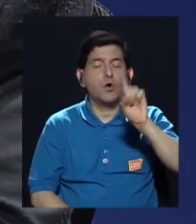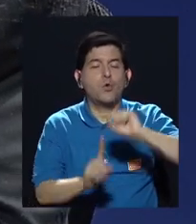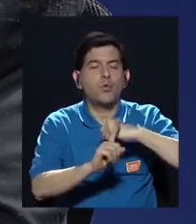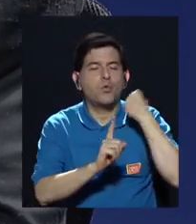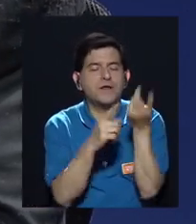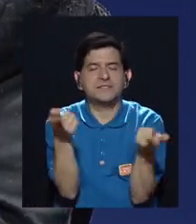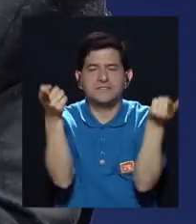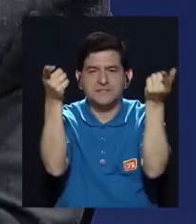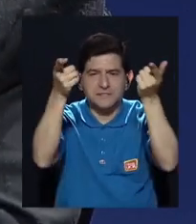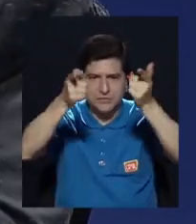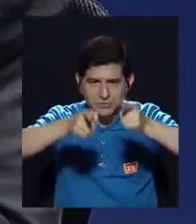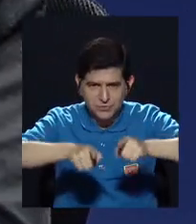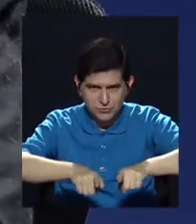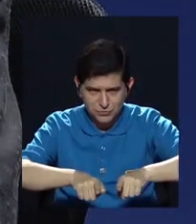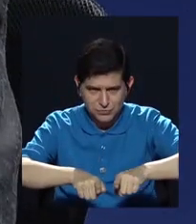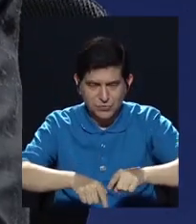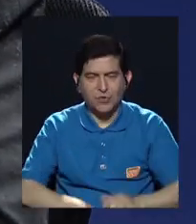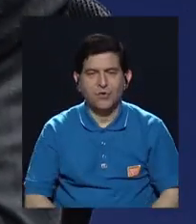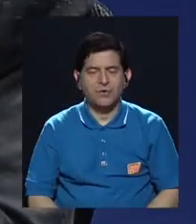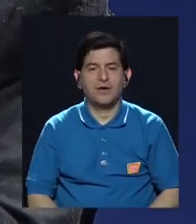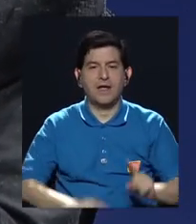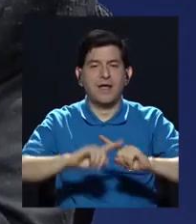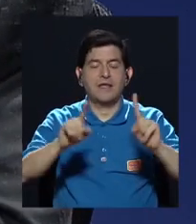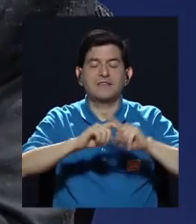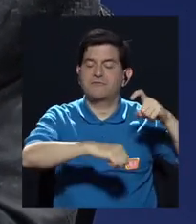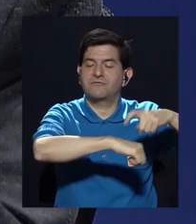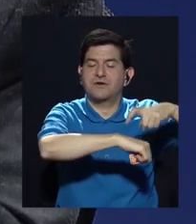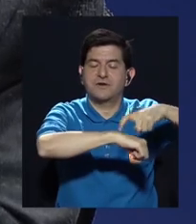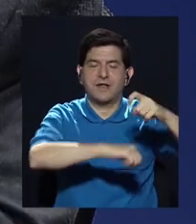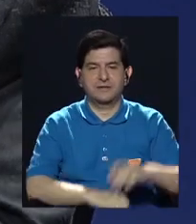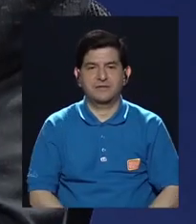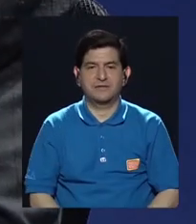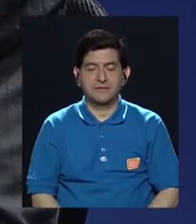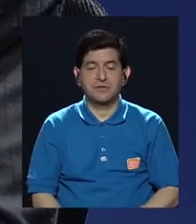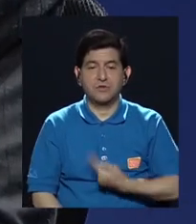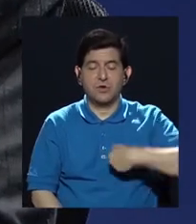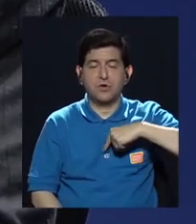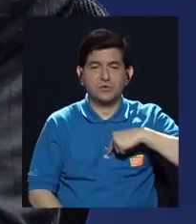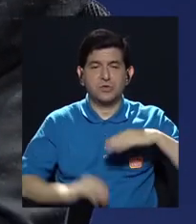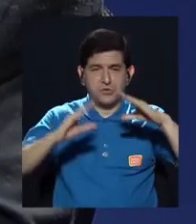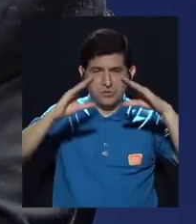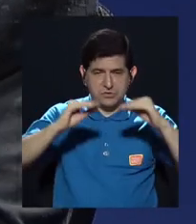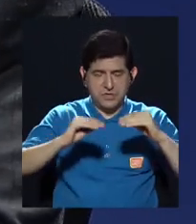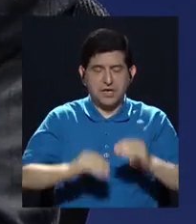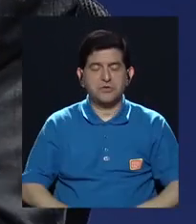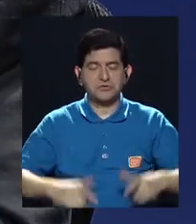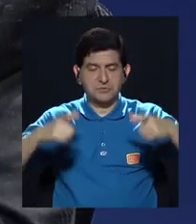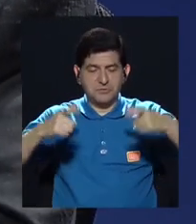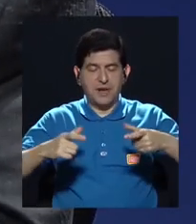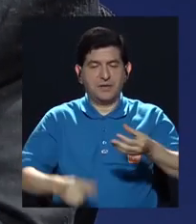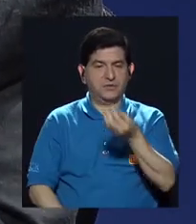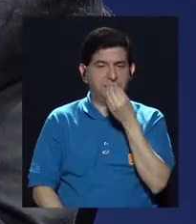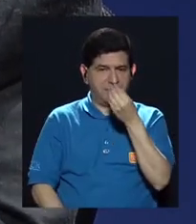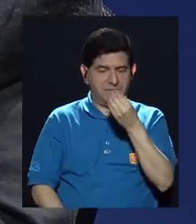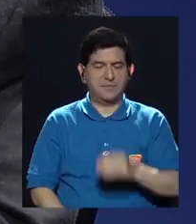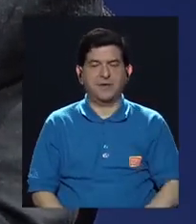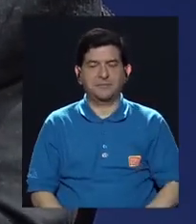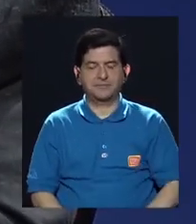el siguiente evento en épocas diferentes. Nos servimos de noche nuestro plato de